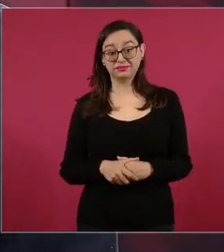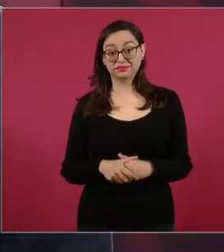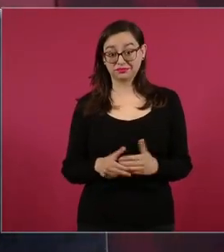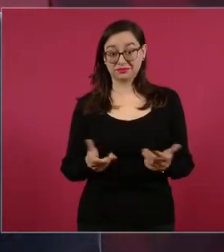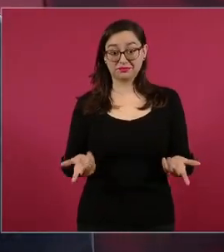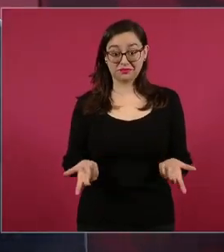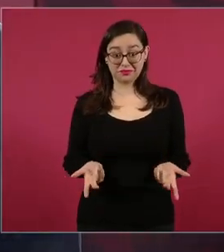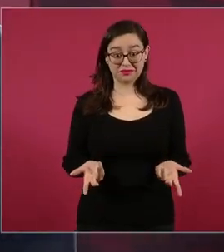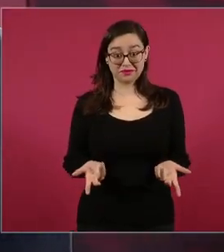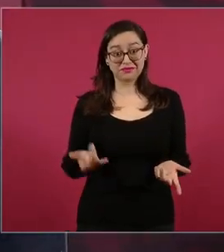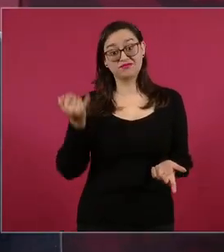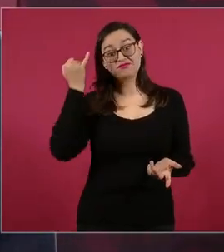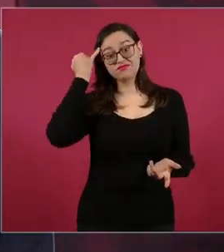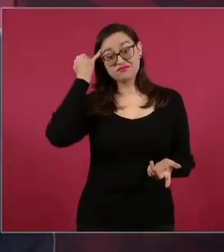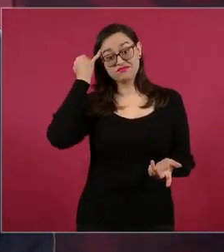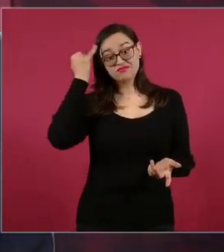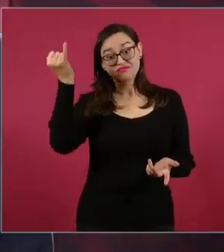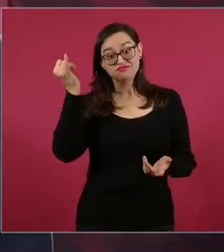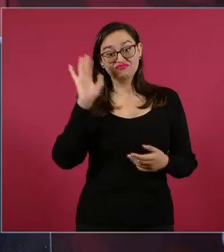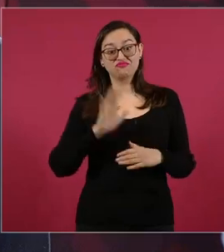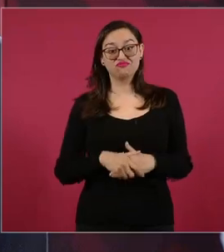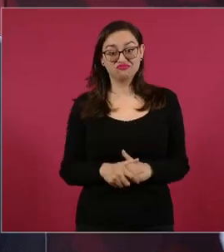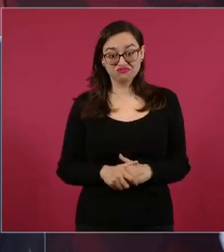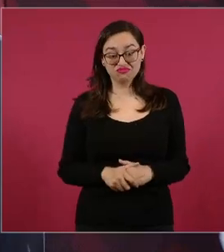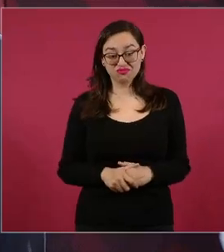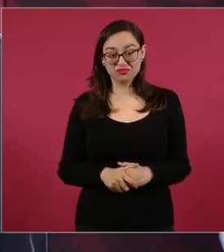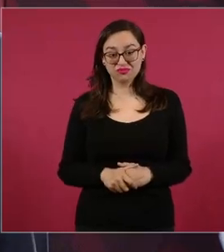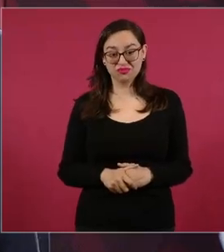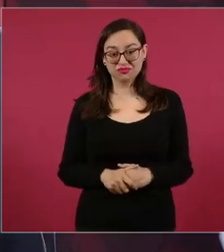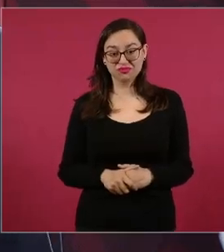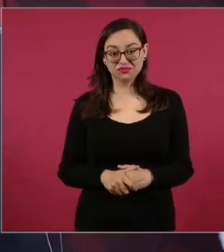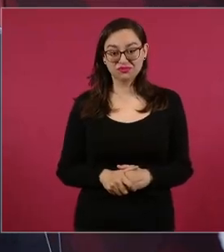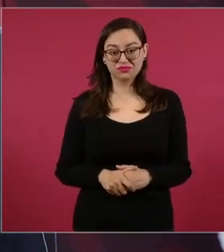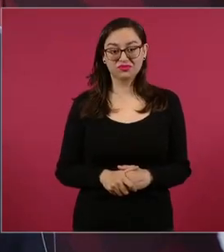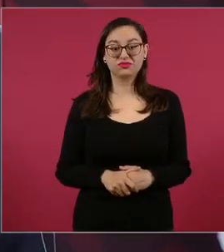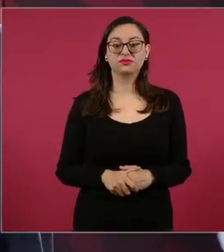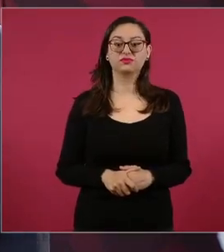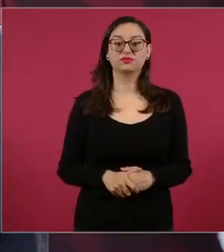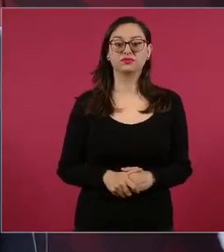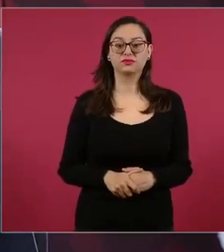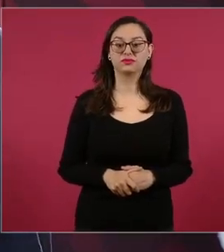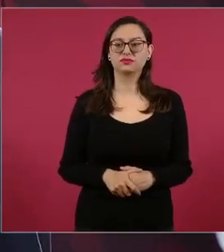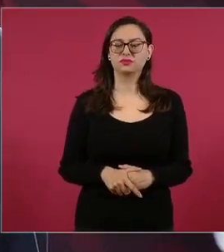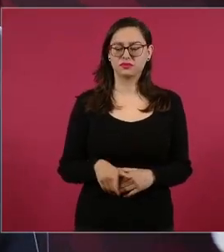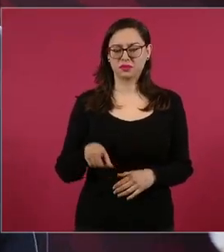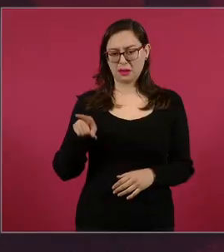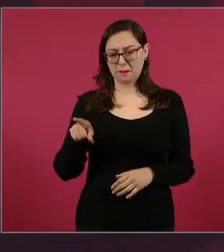campo de golf o un club, ¿no?, de clase media